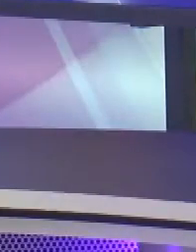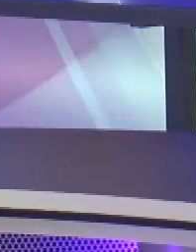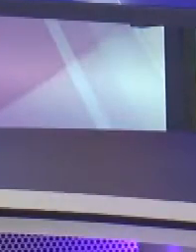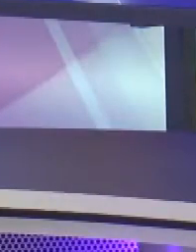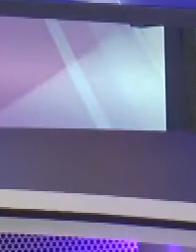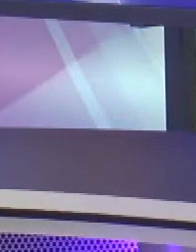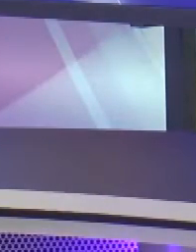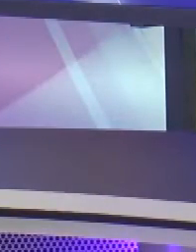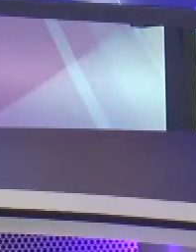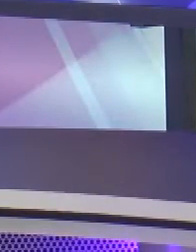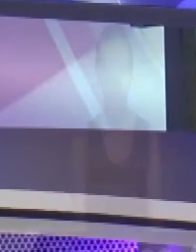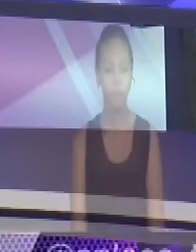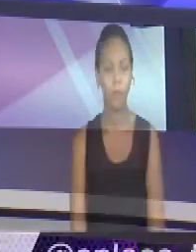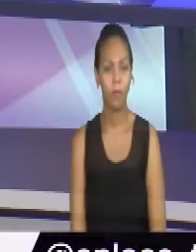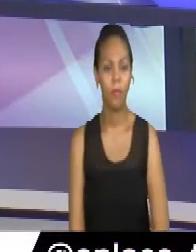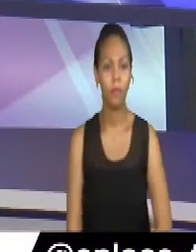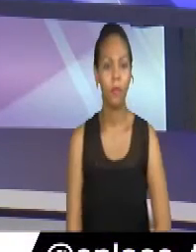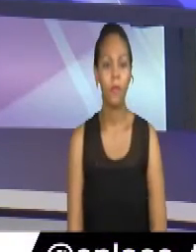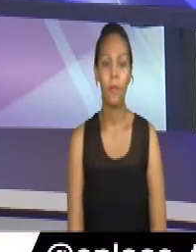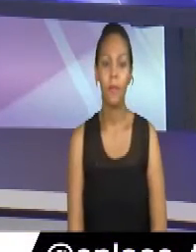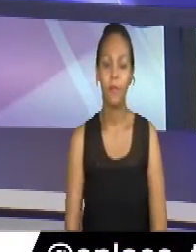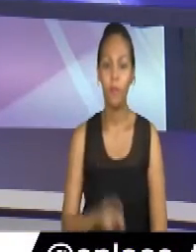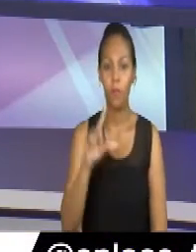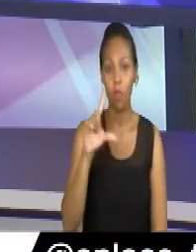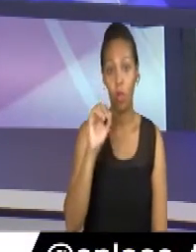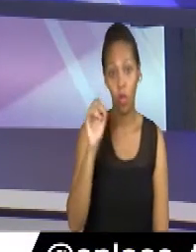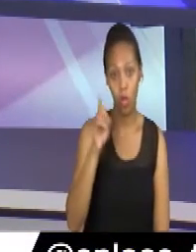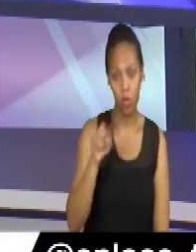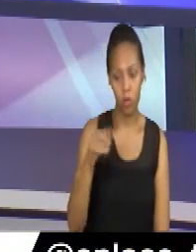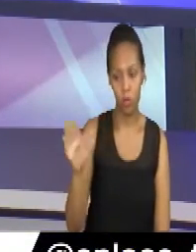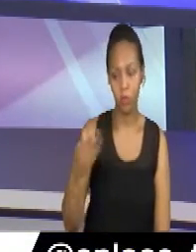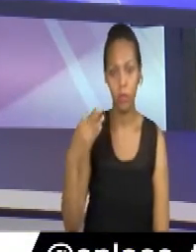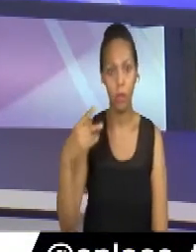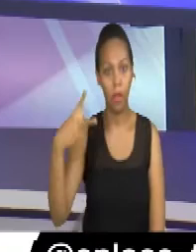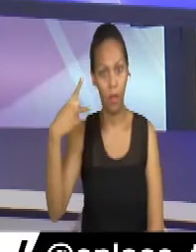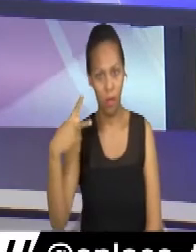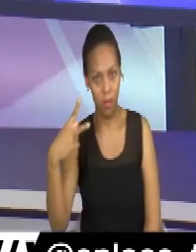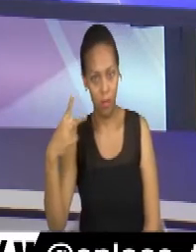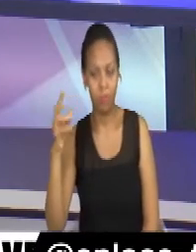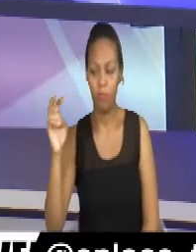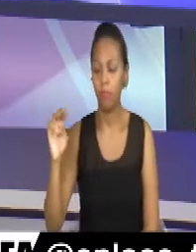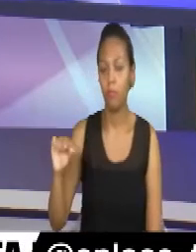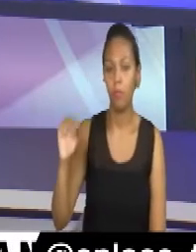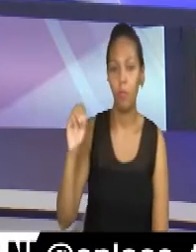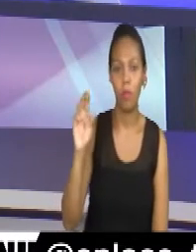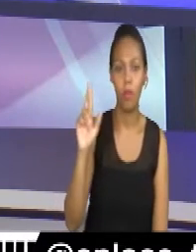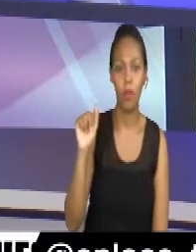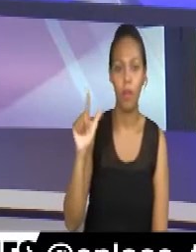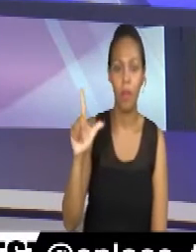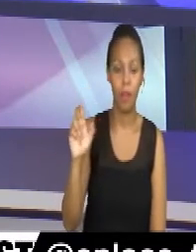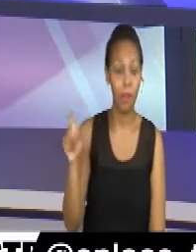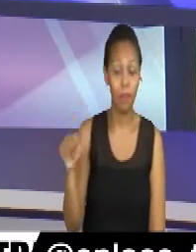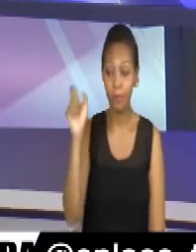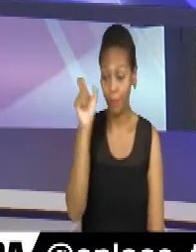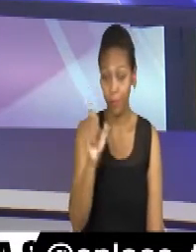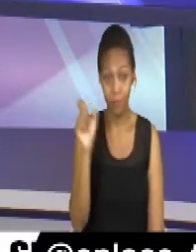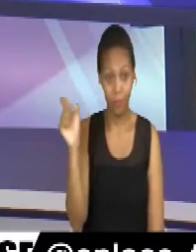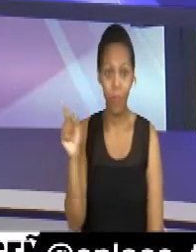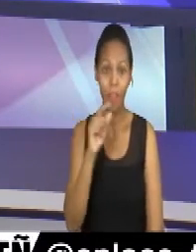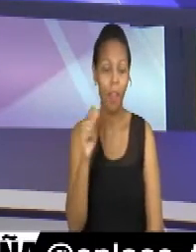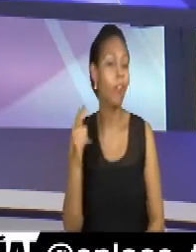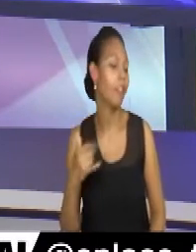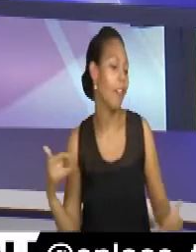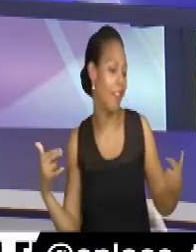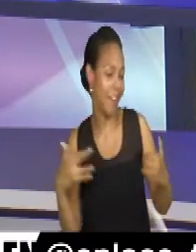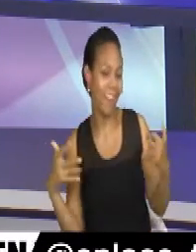Los K Morales promocionan su sencillo titulado El Fulano. Este miércoles los artistas vallenatos se subieron en el set de Enlace